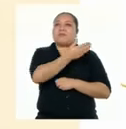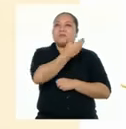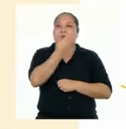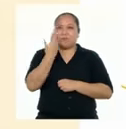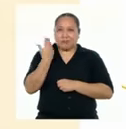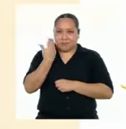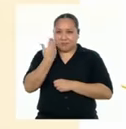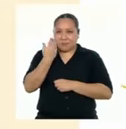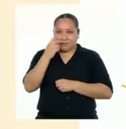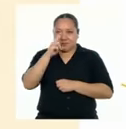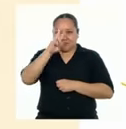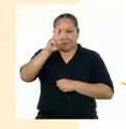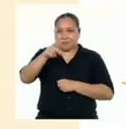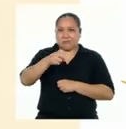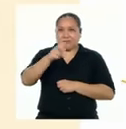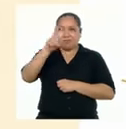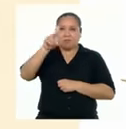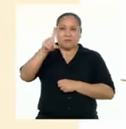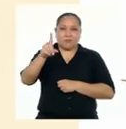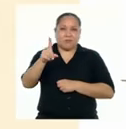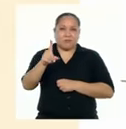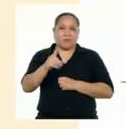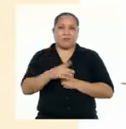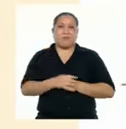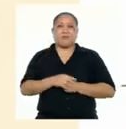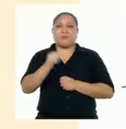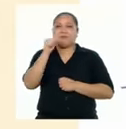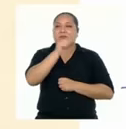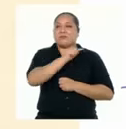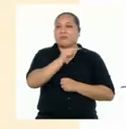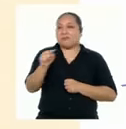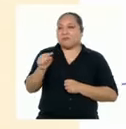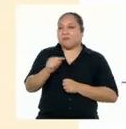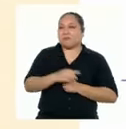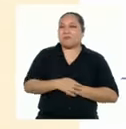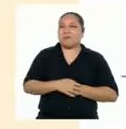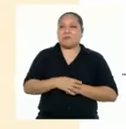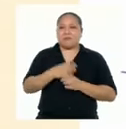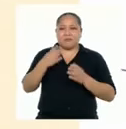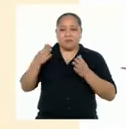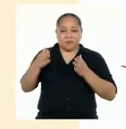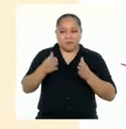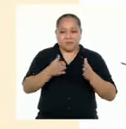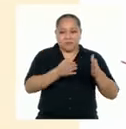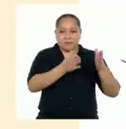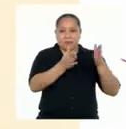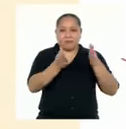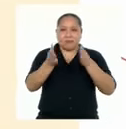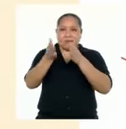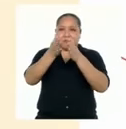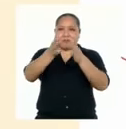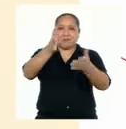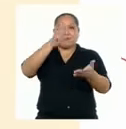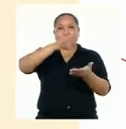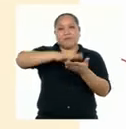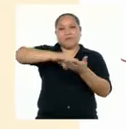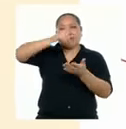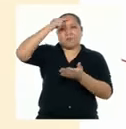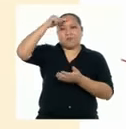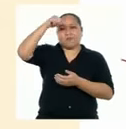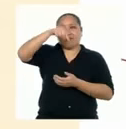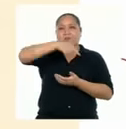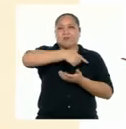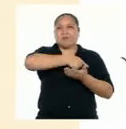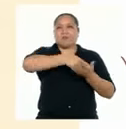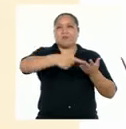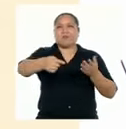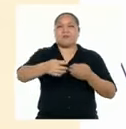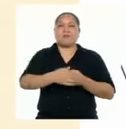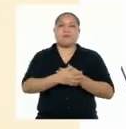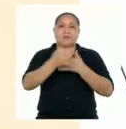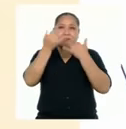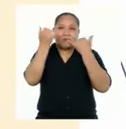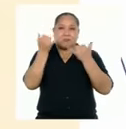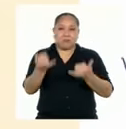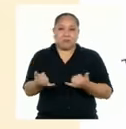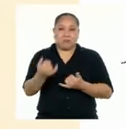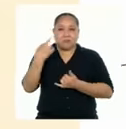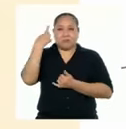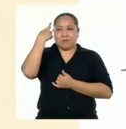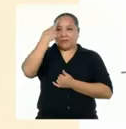el 2021, esta será nuestra ruta de aprendizaje de la semana.